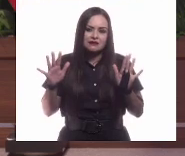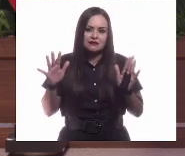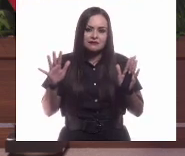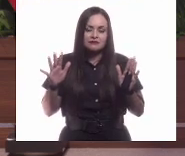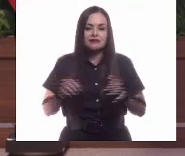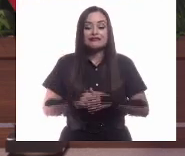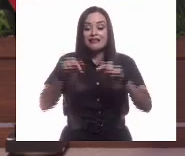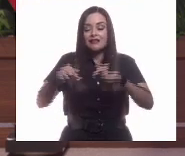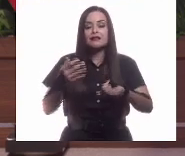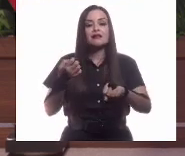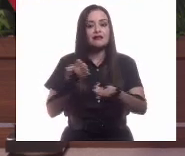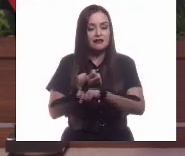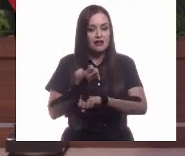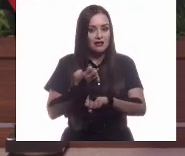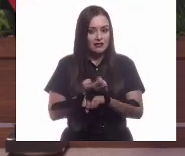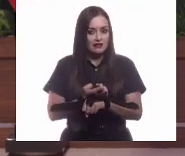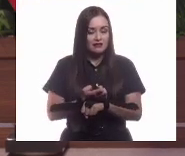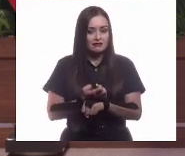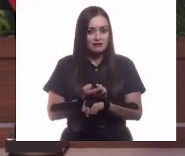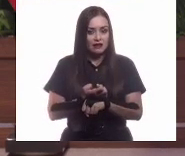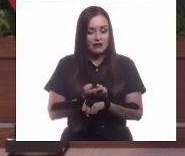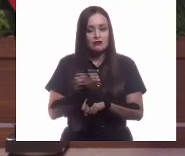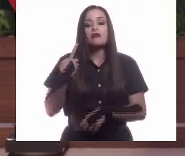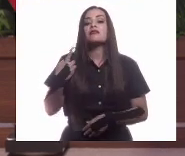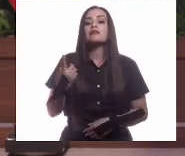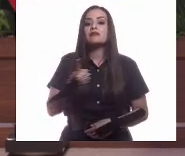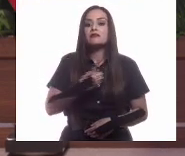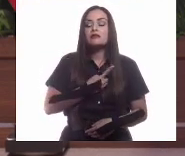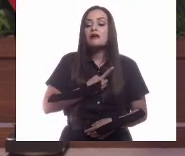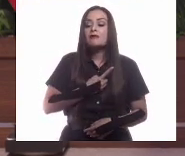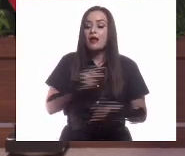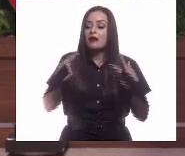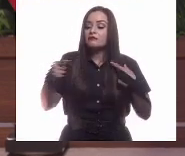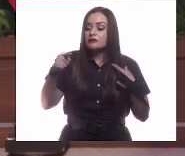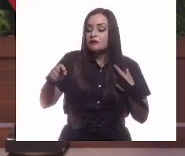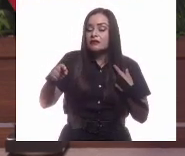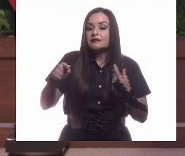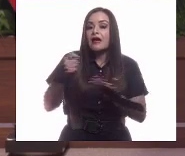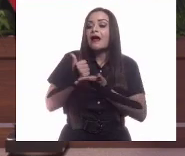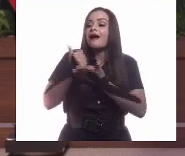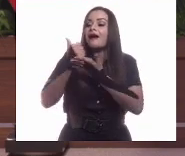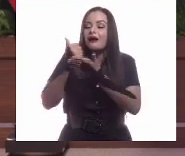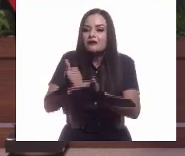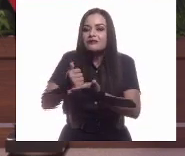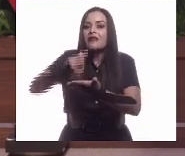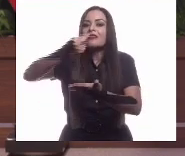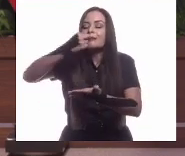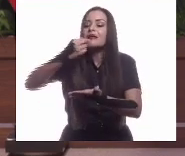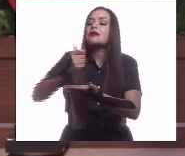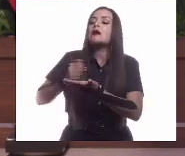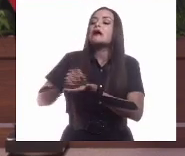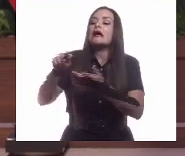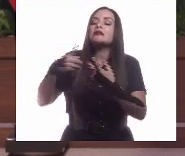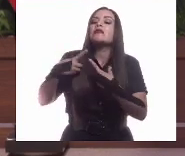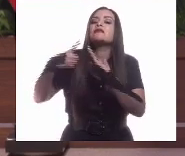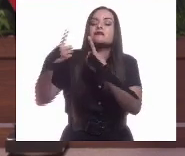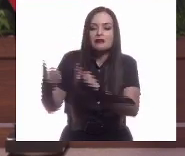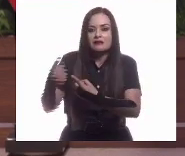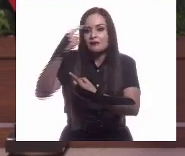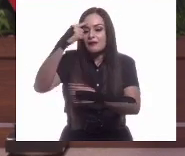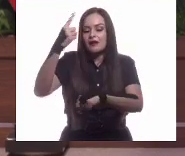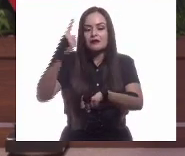del Estado es necesariamente ofrecer a la población los medicamentos, tratamientos y servicios necesarios para recuperar la